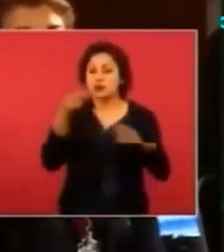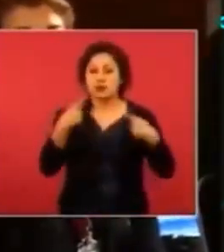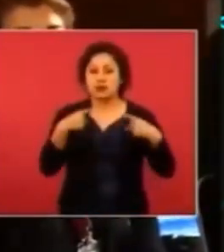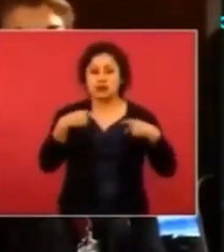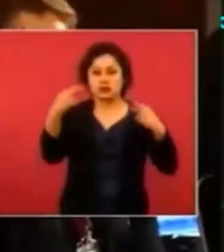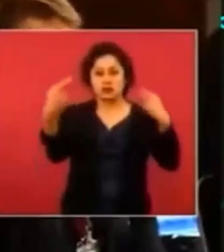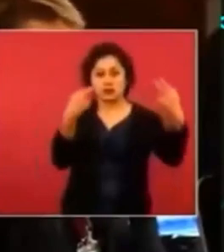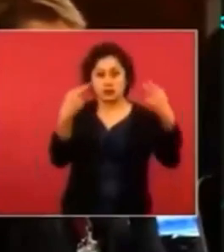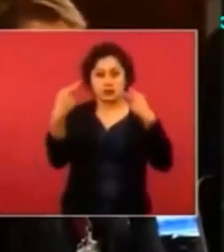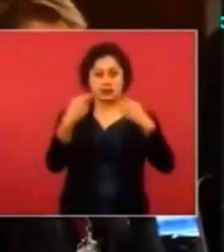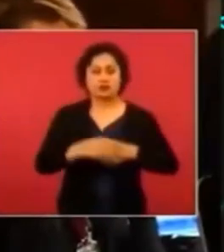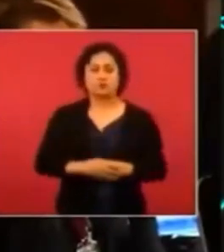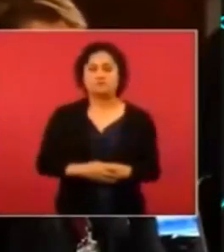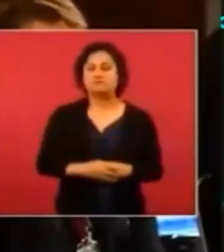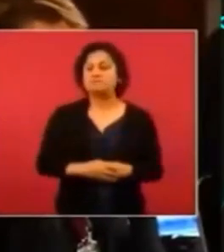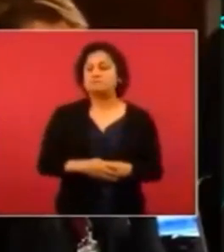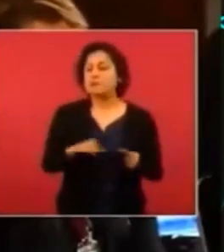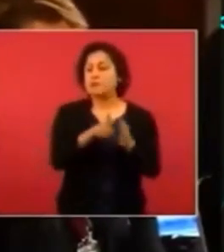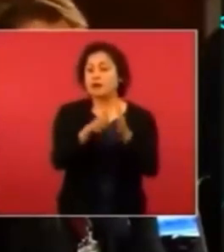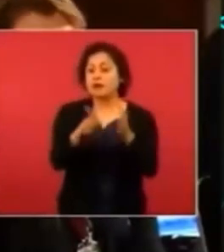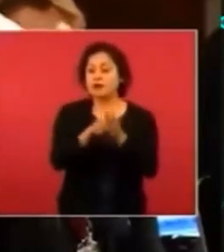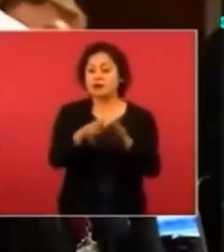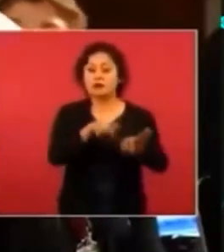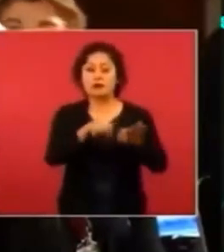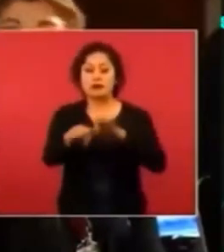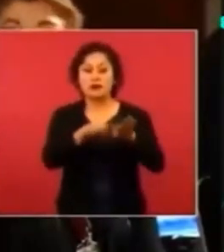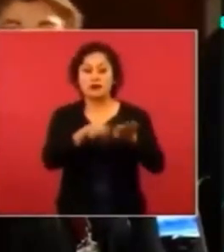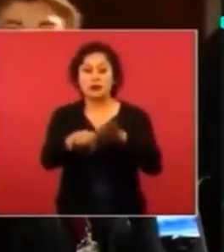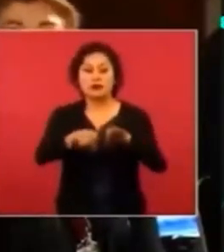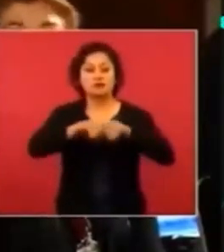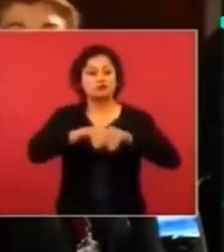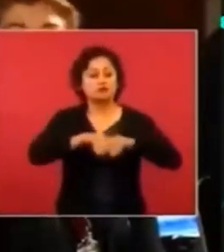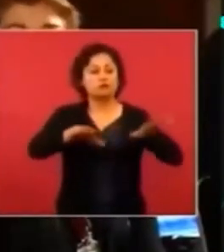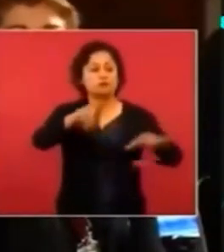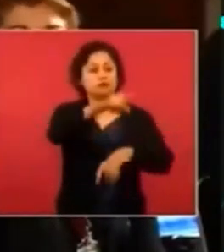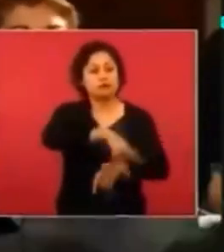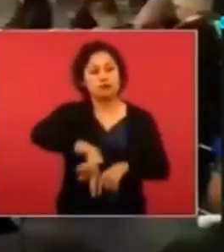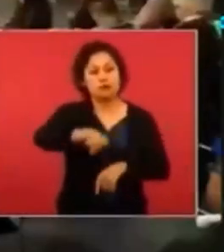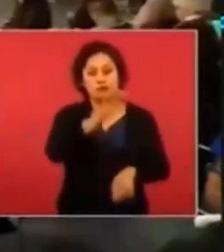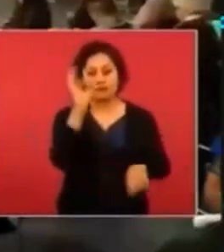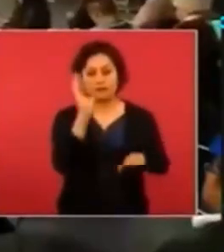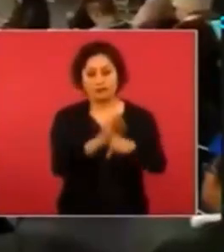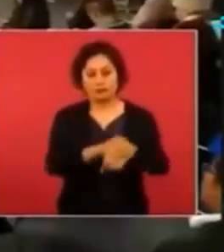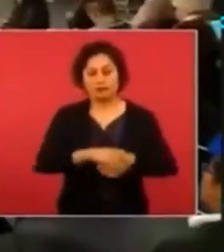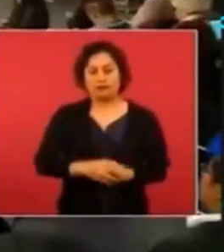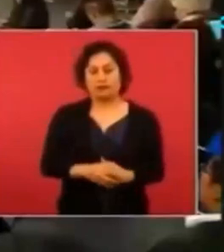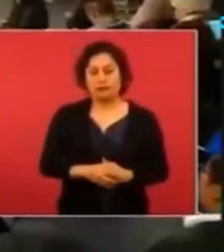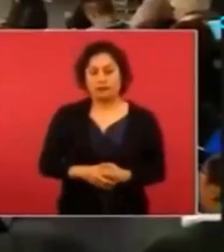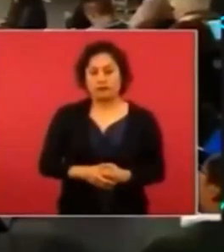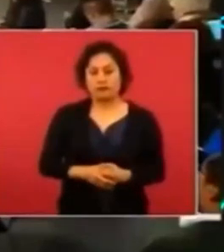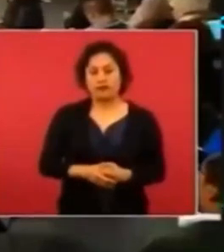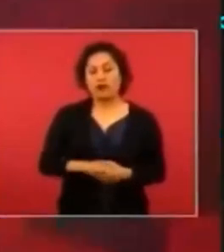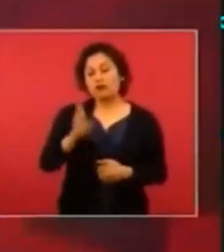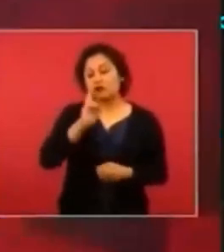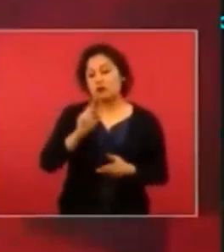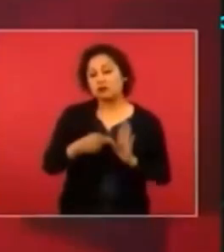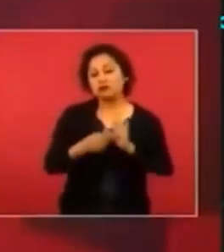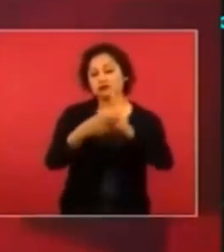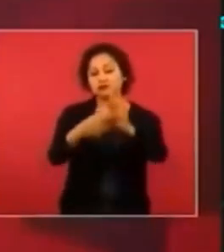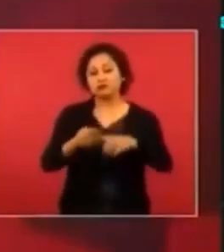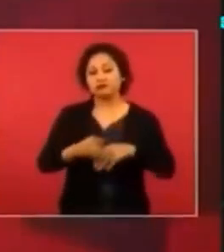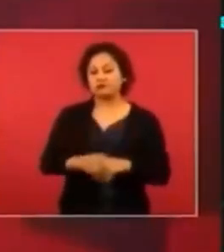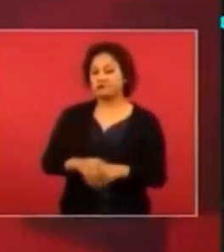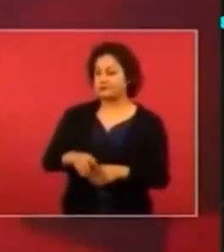da conferencias de prensa a las 7 de la mañana. Estos eventos son conocidos como las mañaneras. y aquí responde a todas